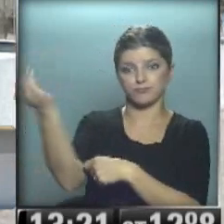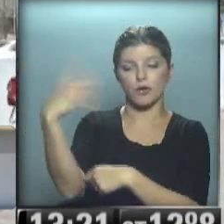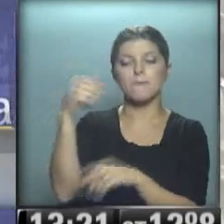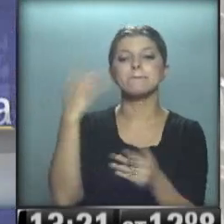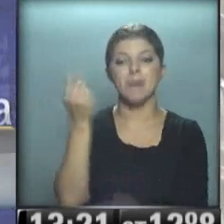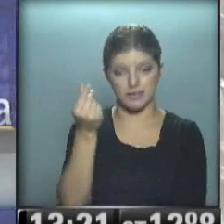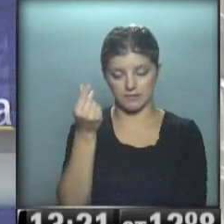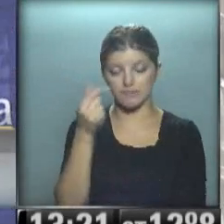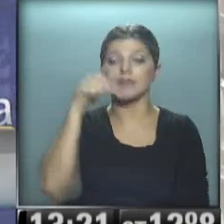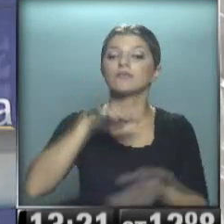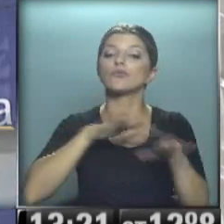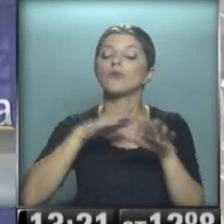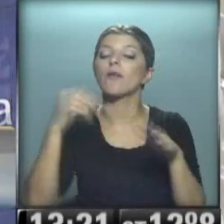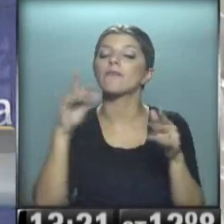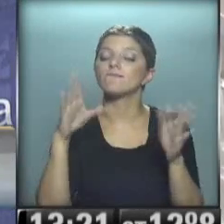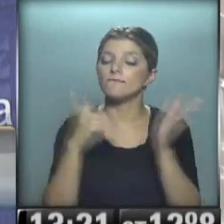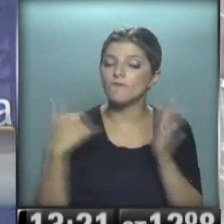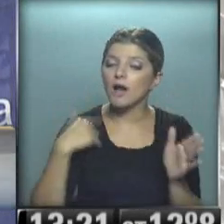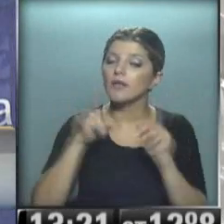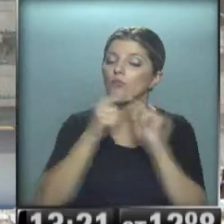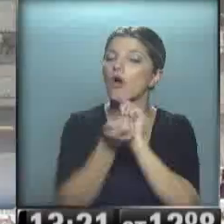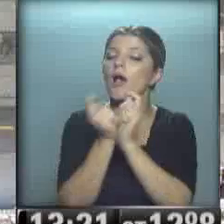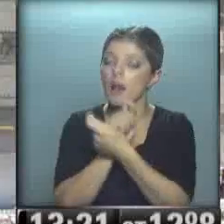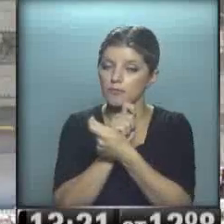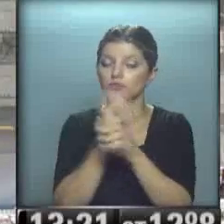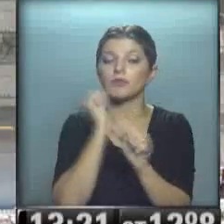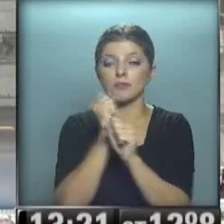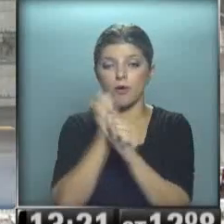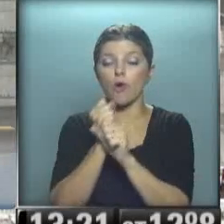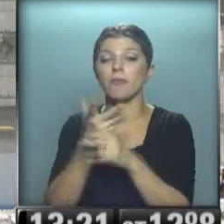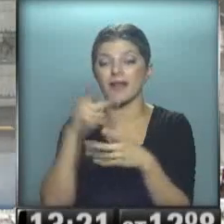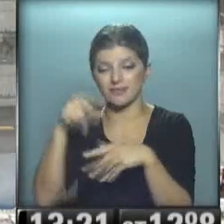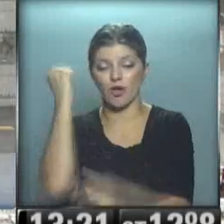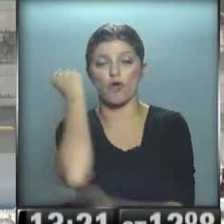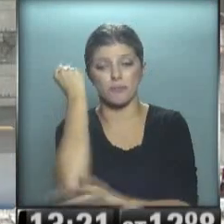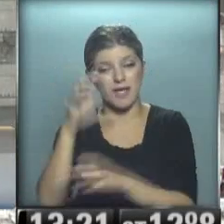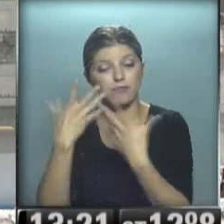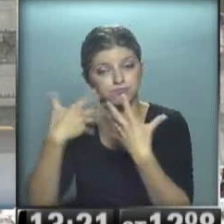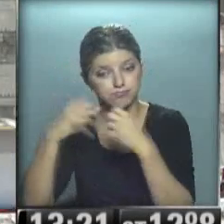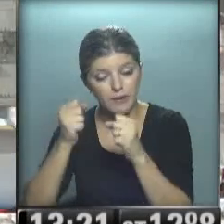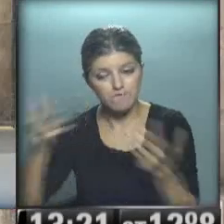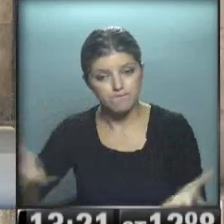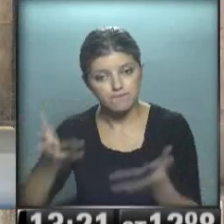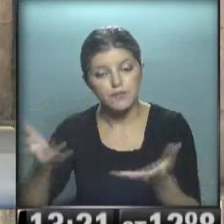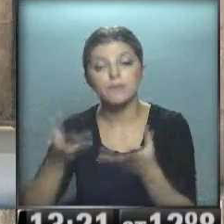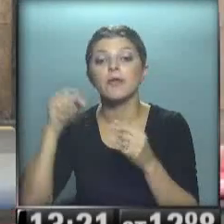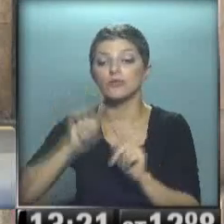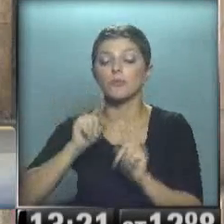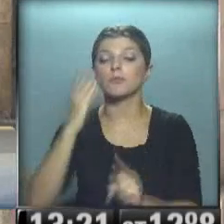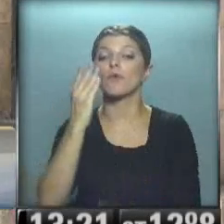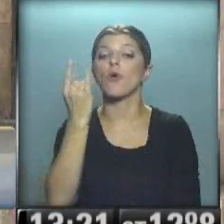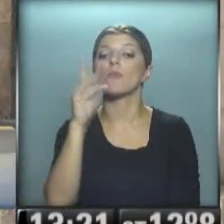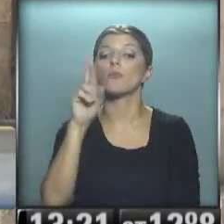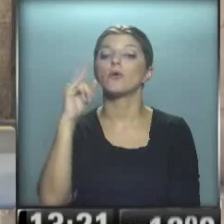la agenda de reformas exigidas por la Unión Europea para un rescate financiero empujó a Bruselas a suspender